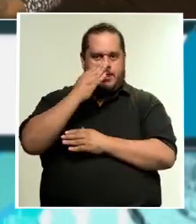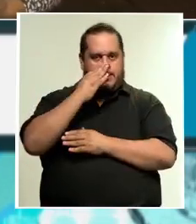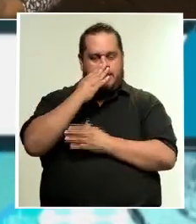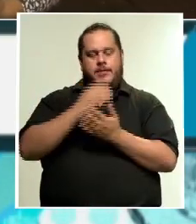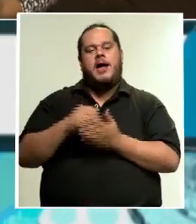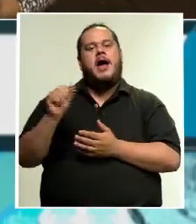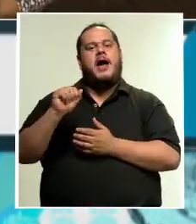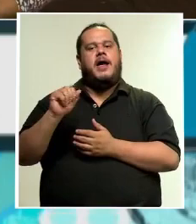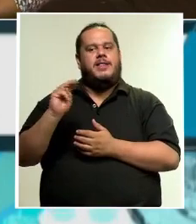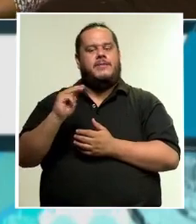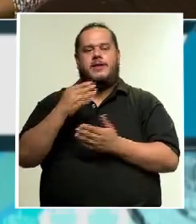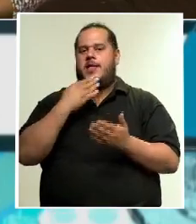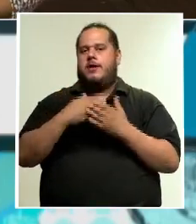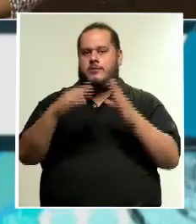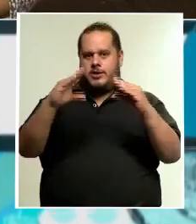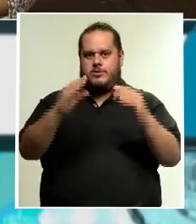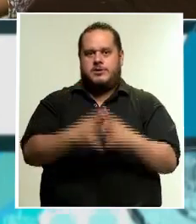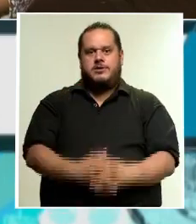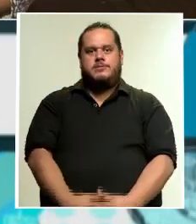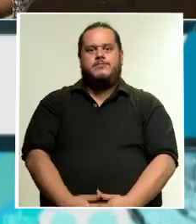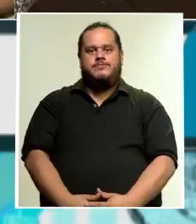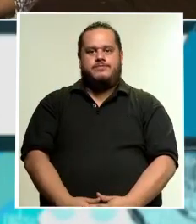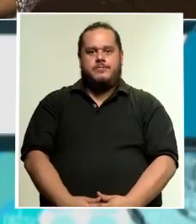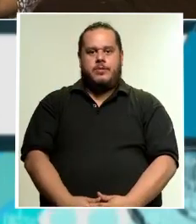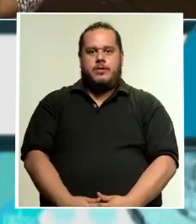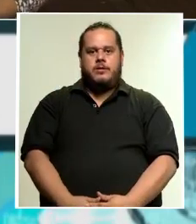Ana Marta, muy buenas noches.